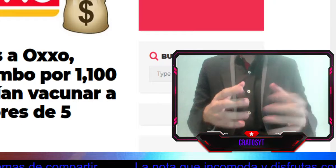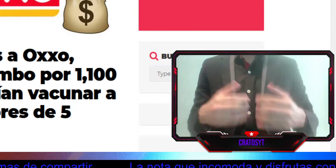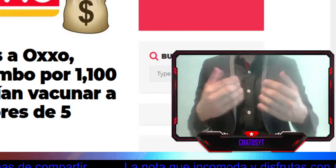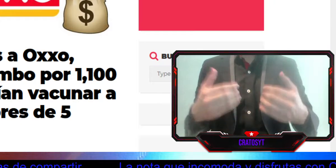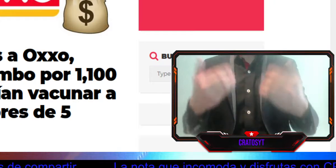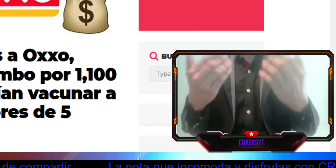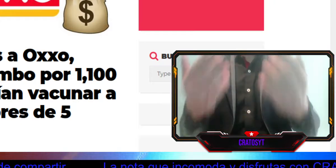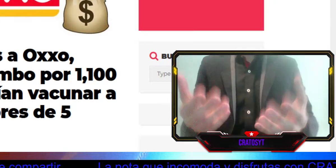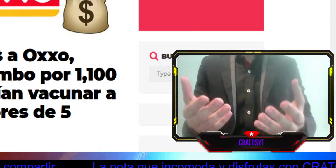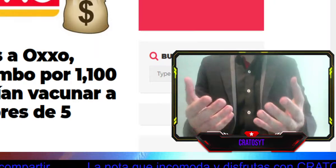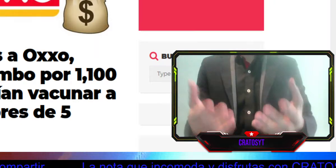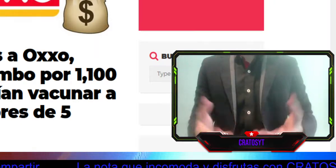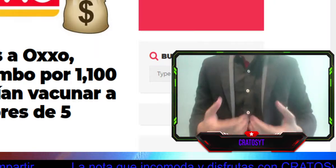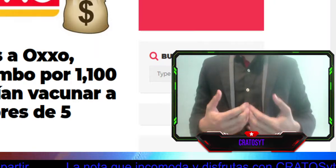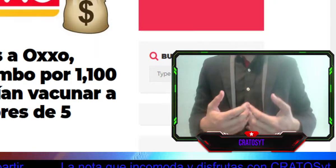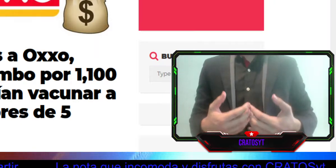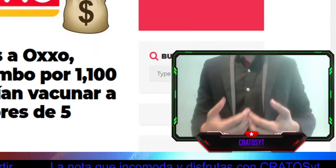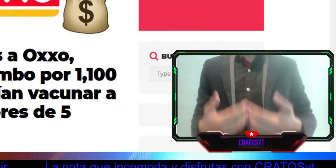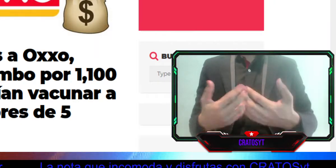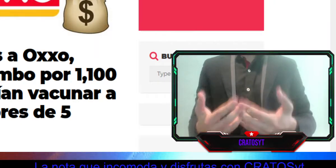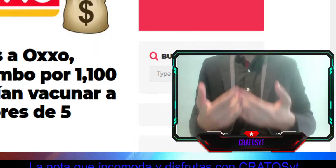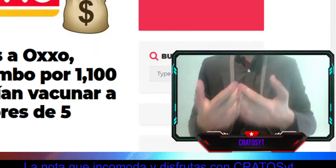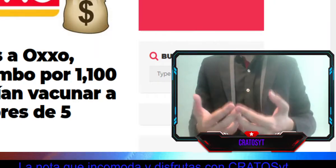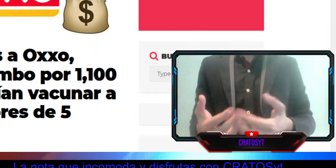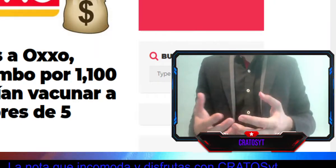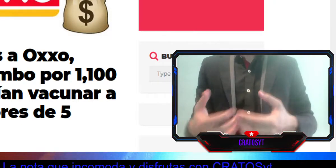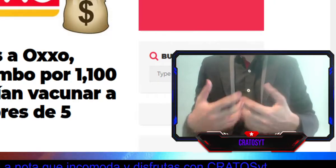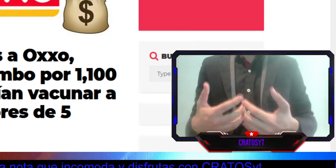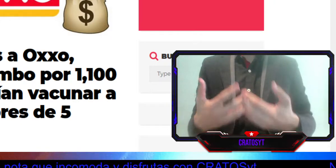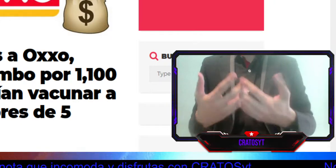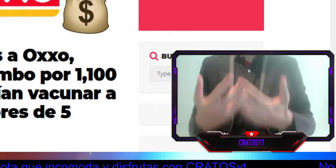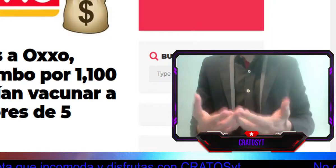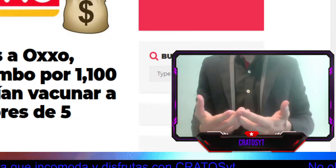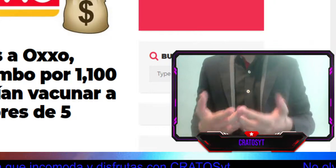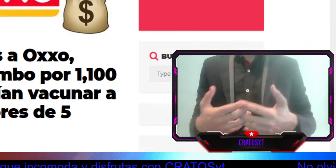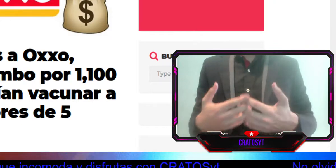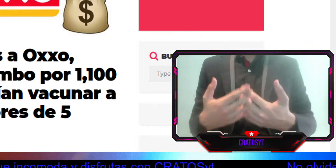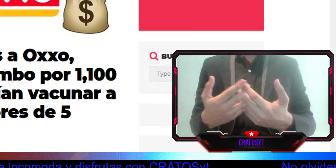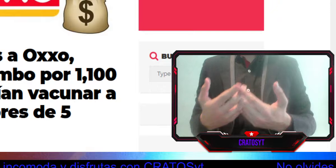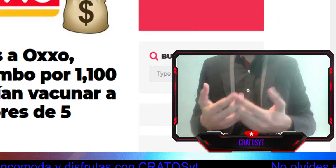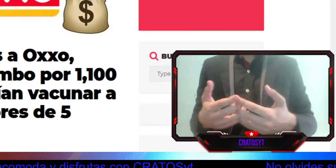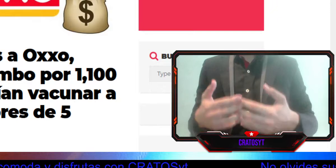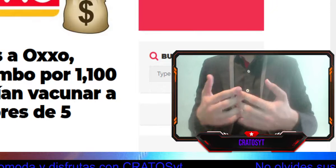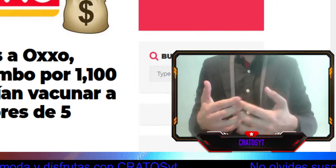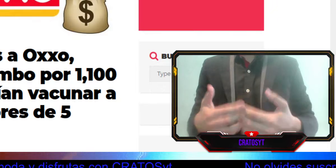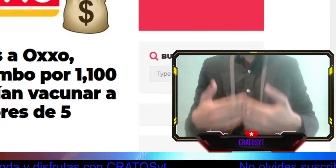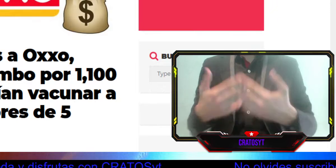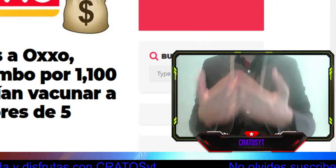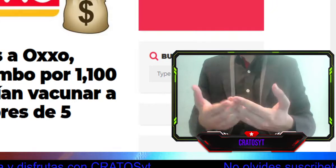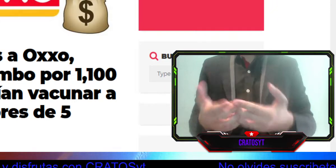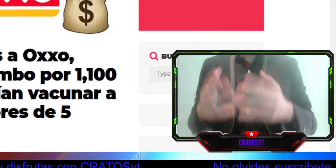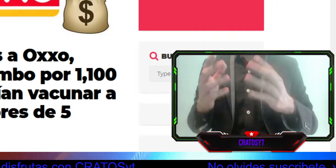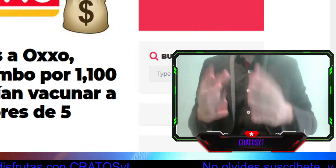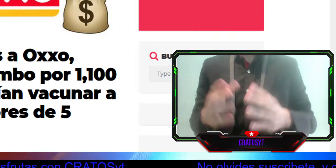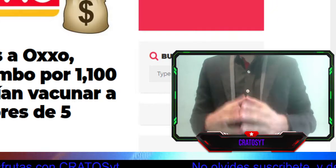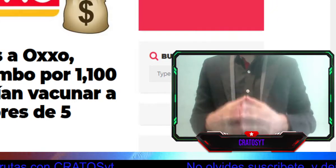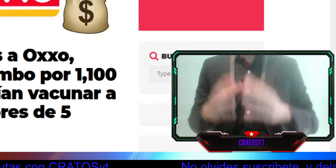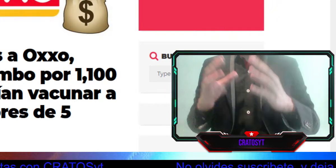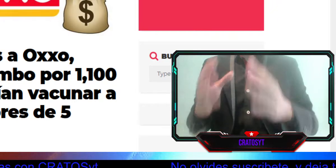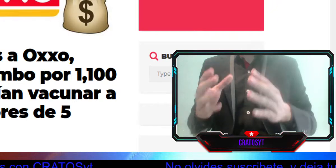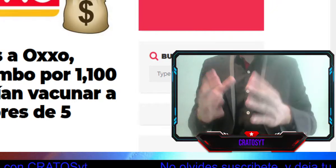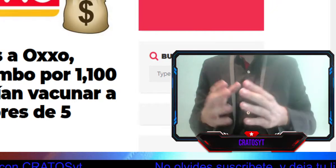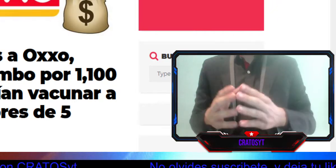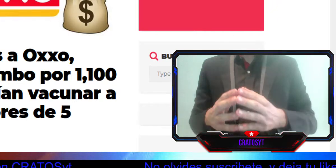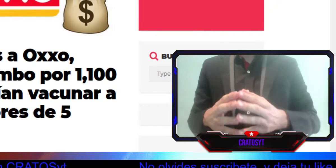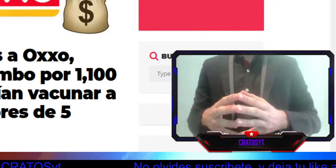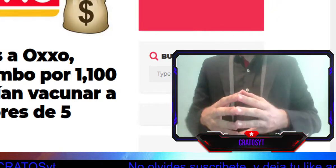para aplicarse a los adultos mayores. Y tú dirás, entonces, ¿por qué no se hizo? Porque estas empresas es que están recibiendo subsidios tan grandes cuando ellos tienen las